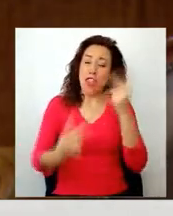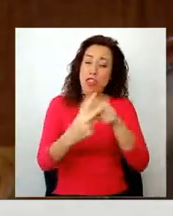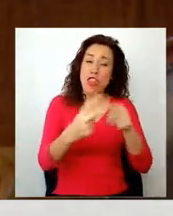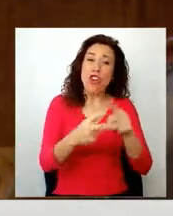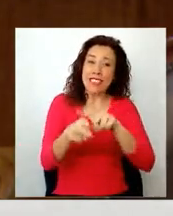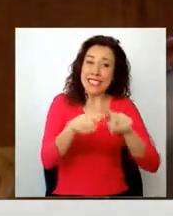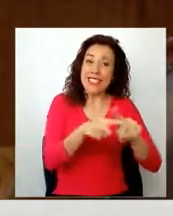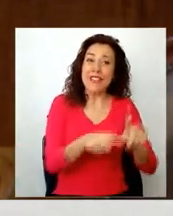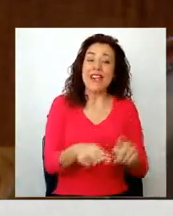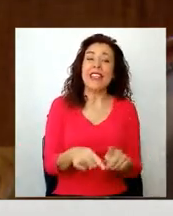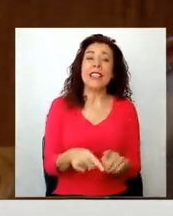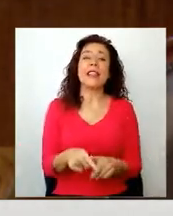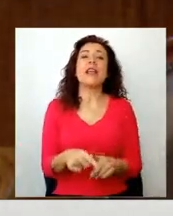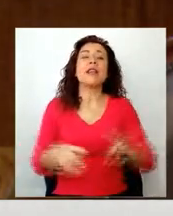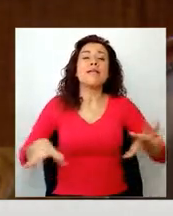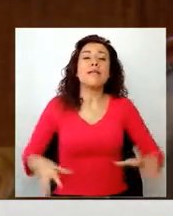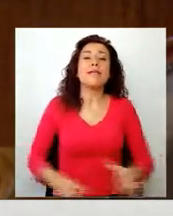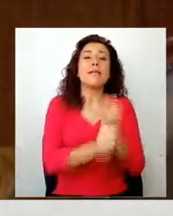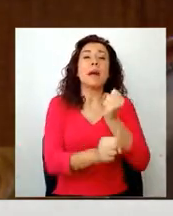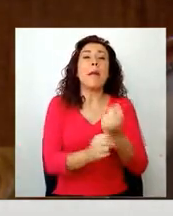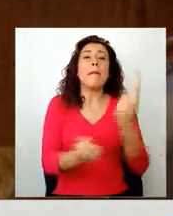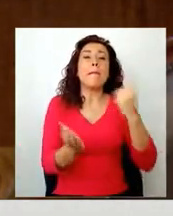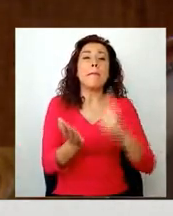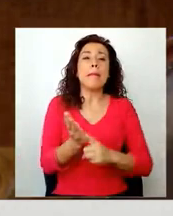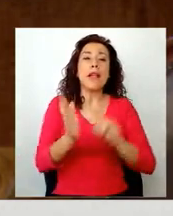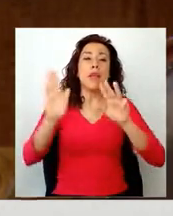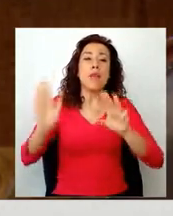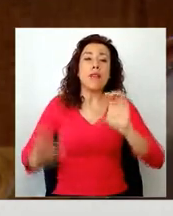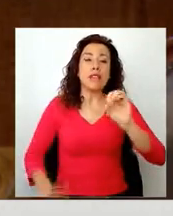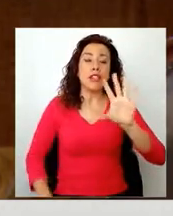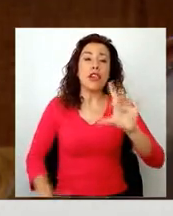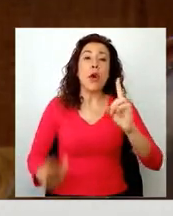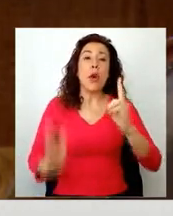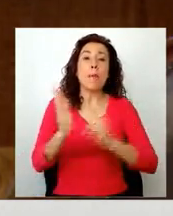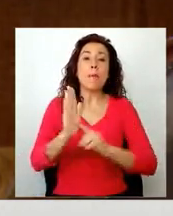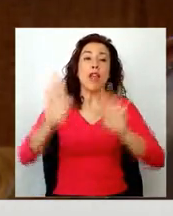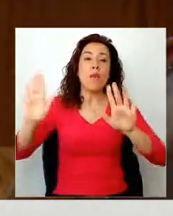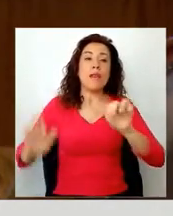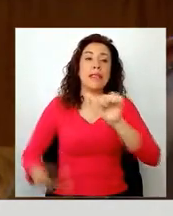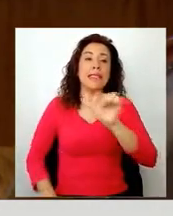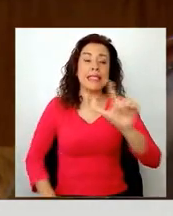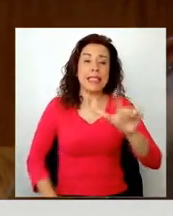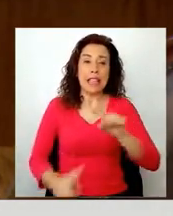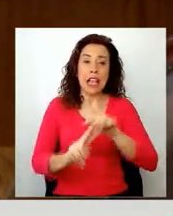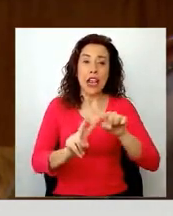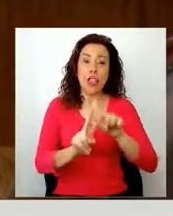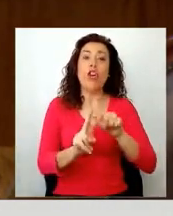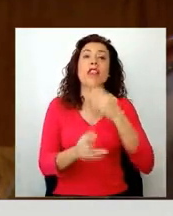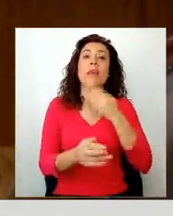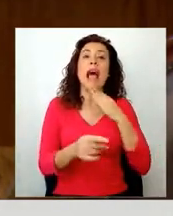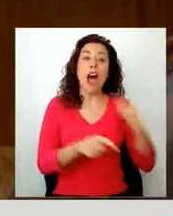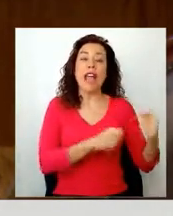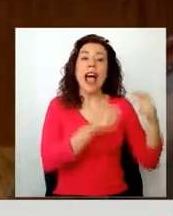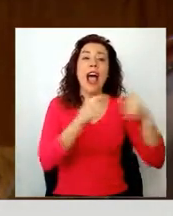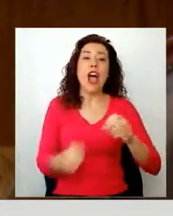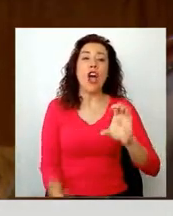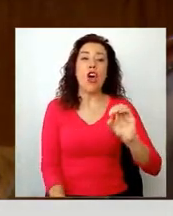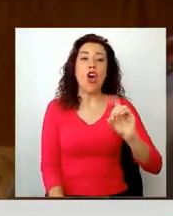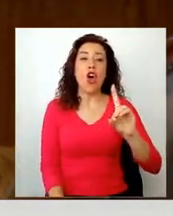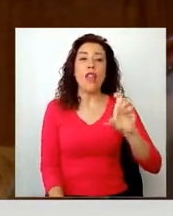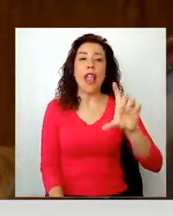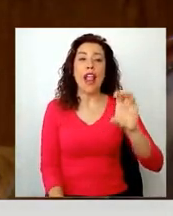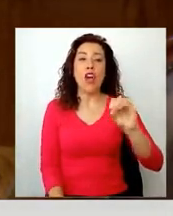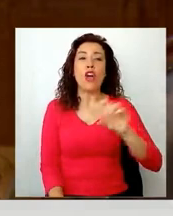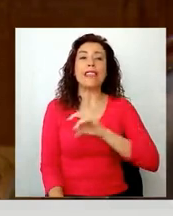en 1905 y 1967 respectivamente y la actual sucesora codelco chile división el teniente